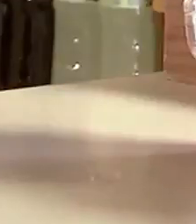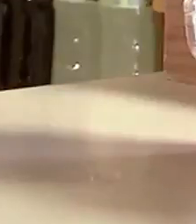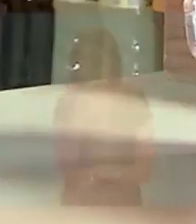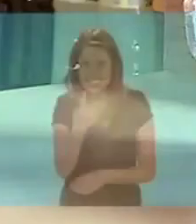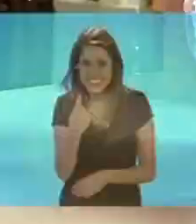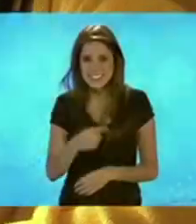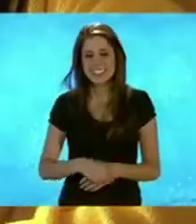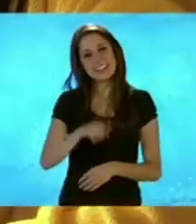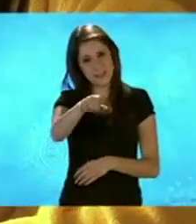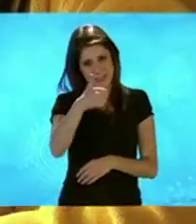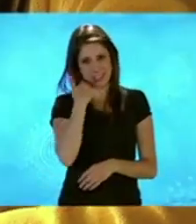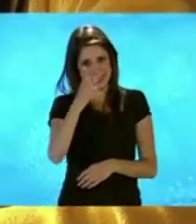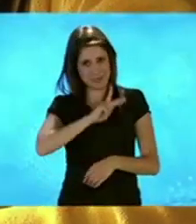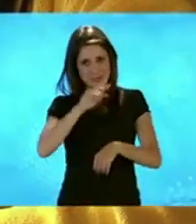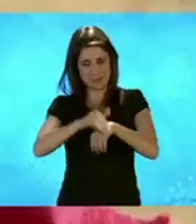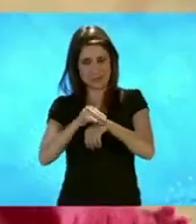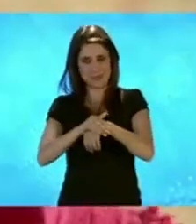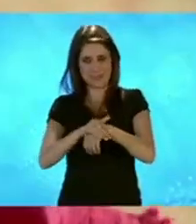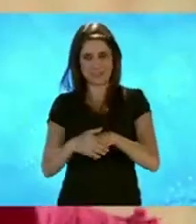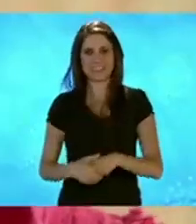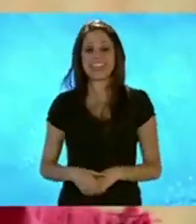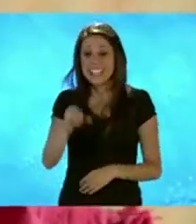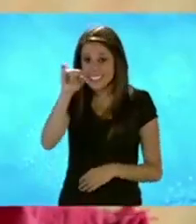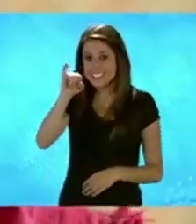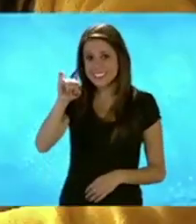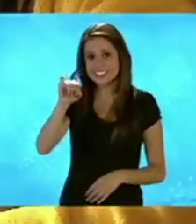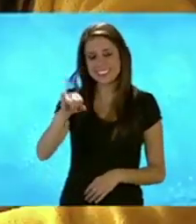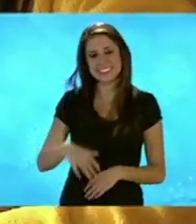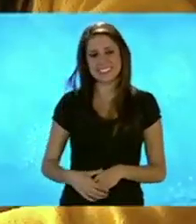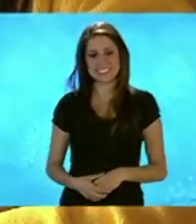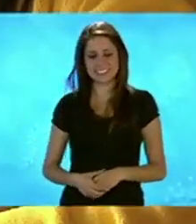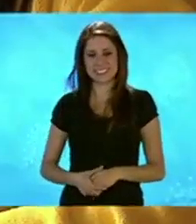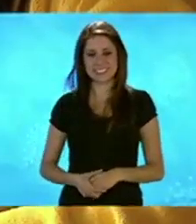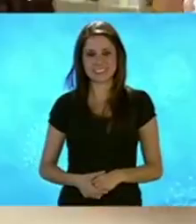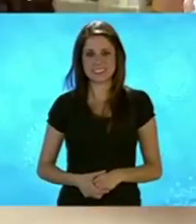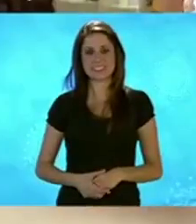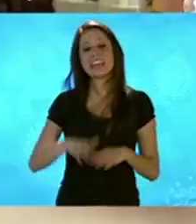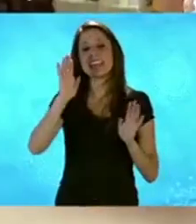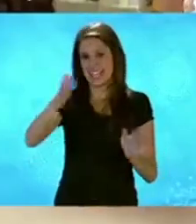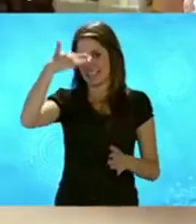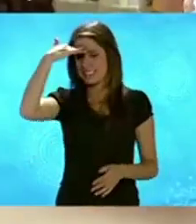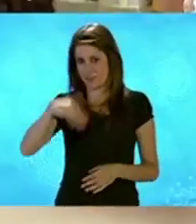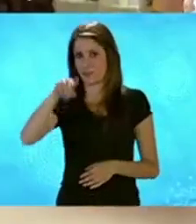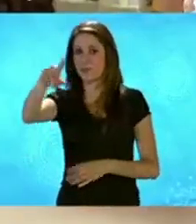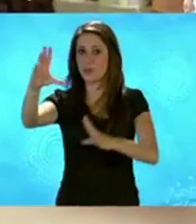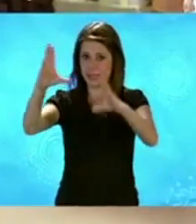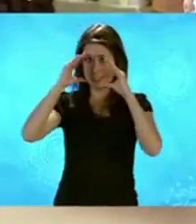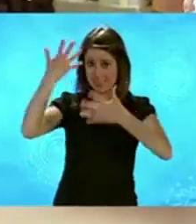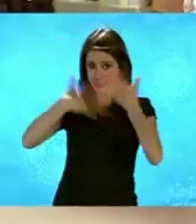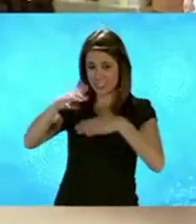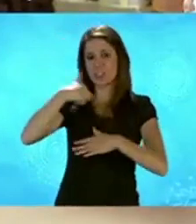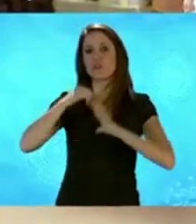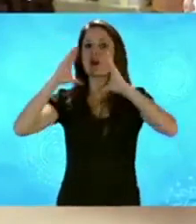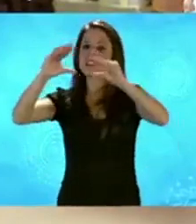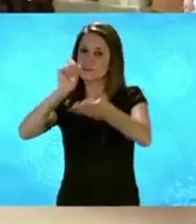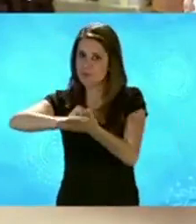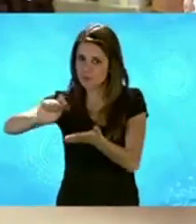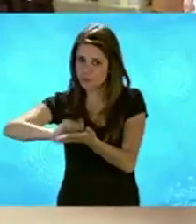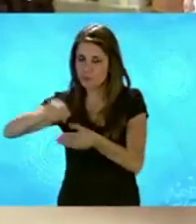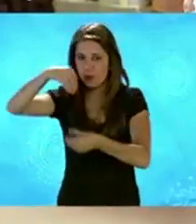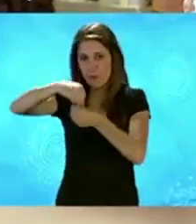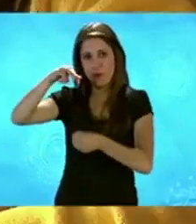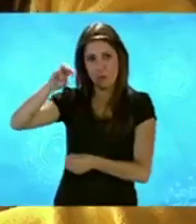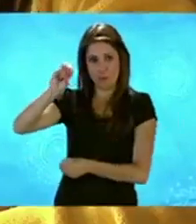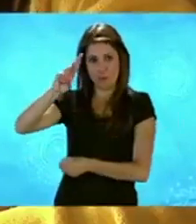¿Qué? Que si quieres ser mi amiga. ¡Sí! Ya sé. Tú me enseñas señas y yo te enseño código